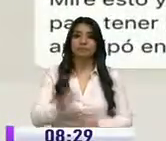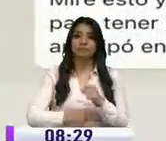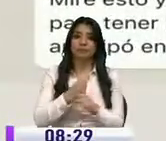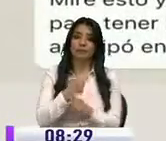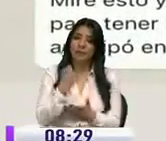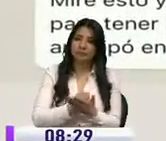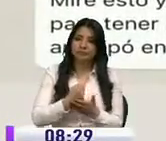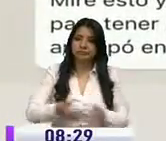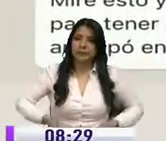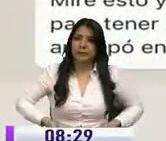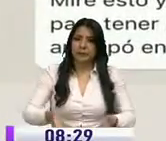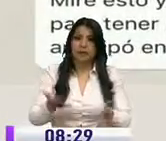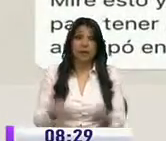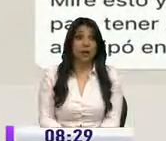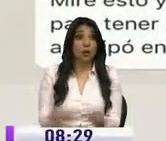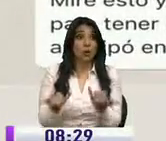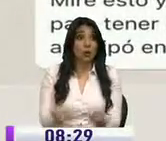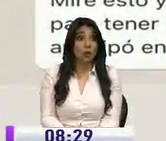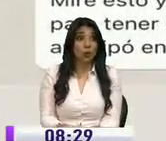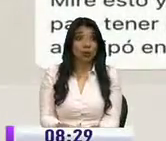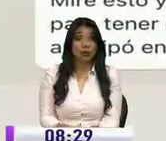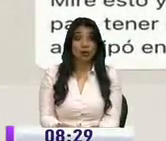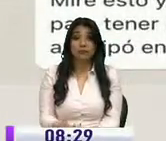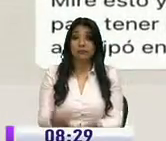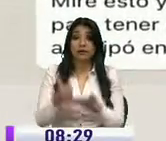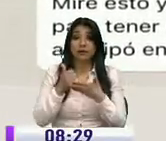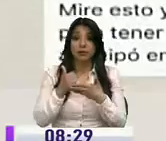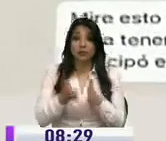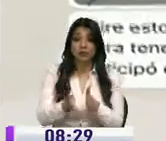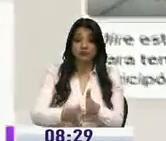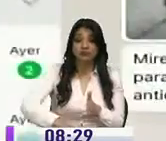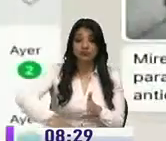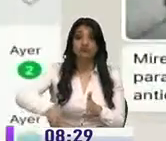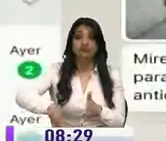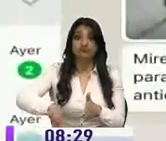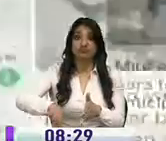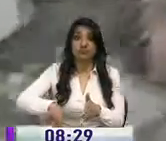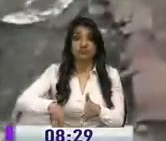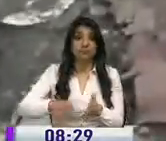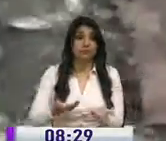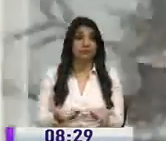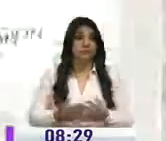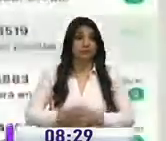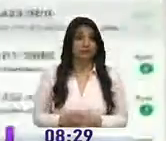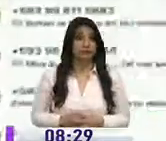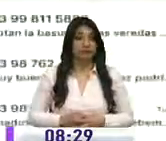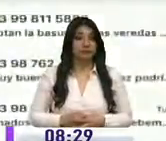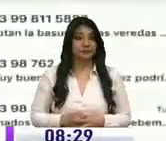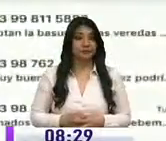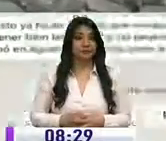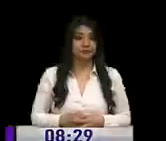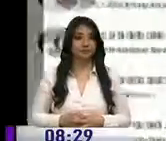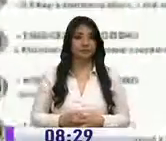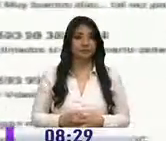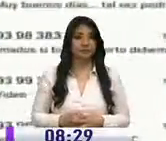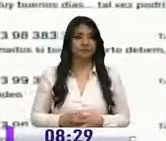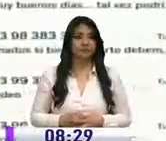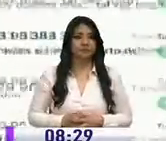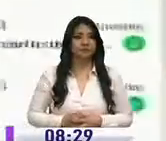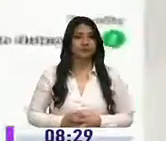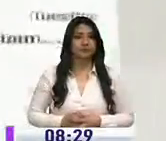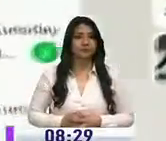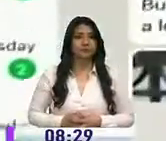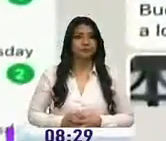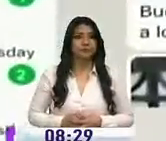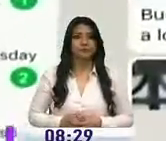para tener bien las vías. Hoy no tenemos ayuda. Cuando se vean, me anticipo agradecimiento. Vean las vías de este barrio. Terrible, sí,